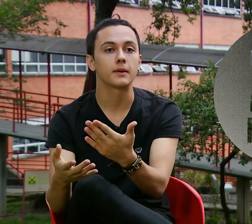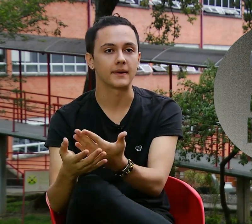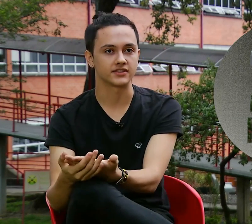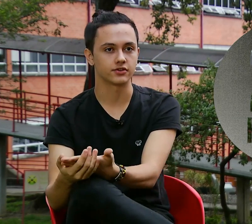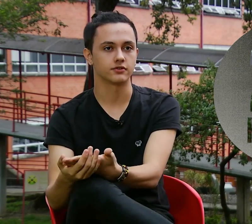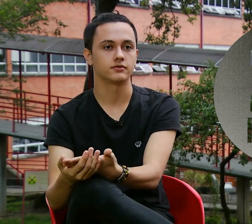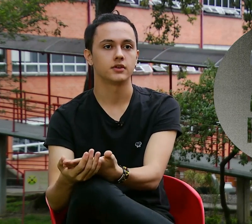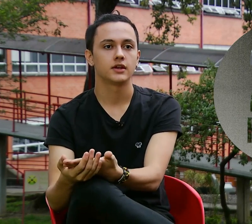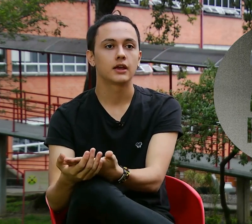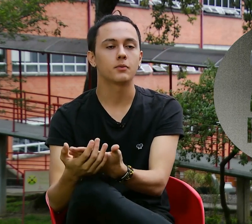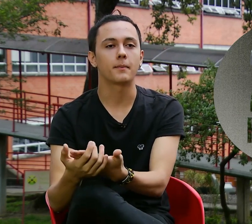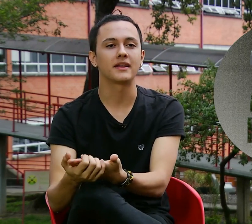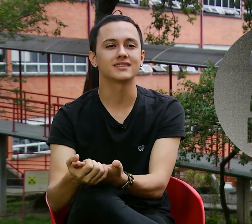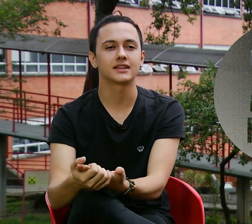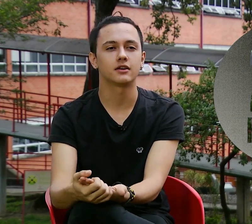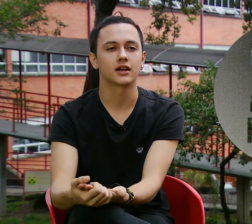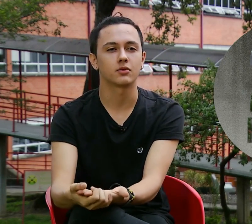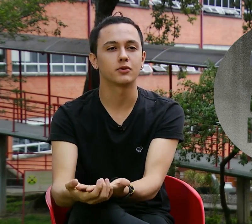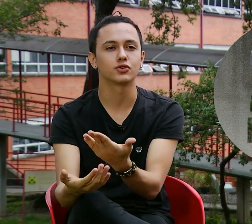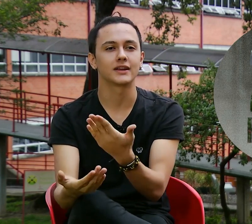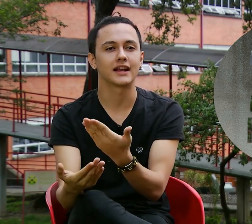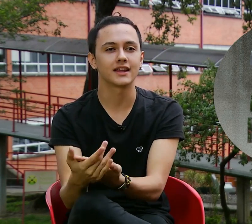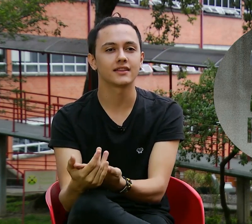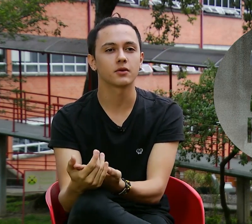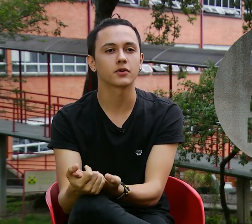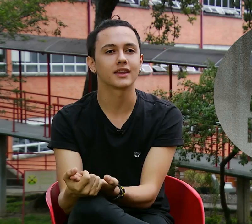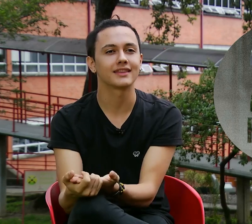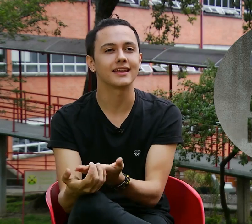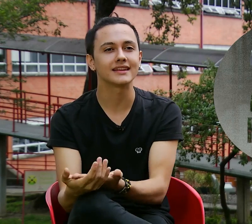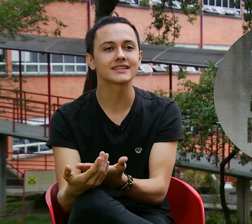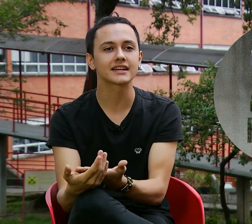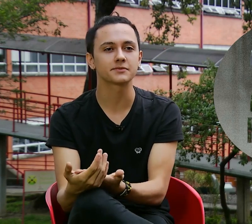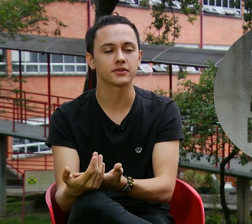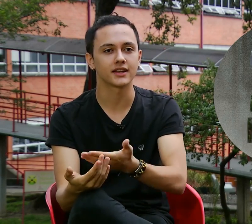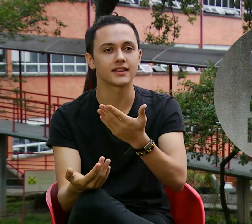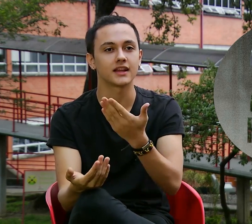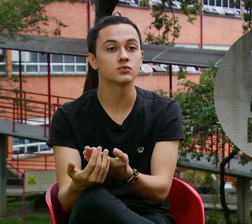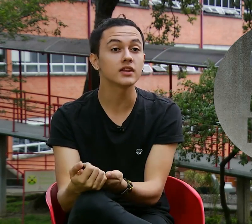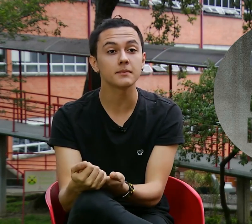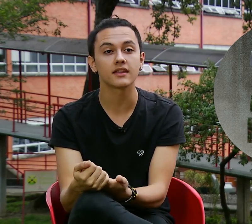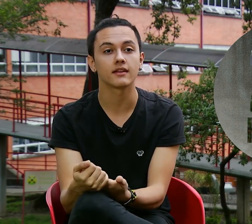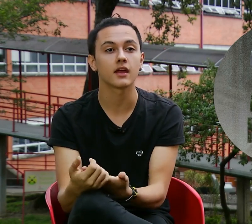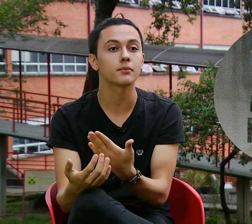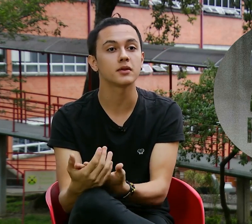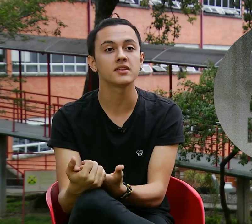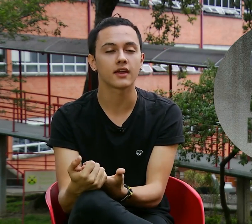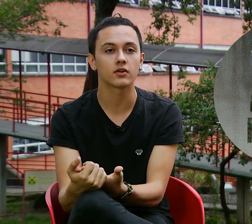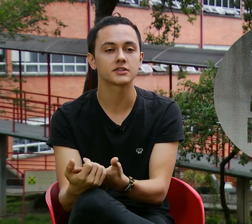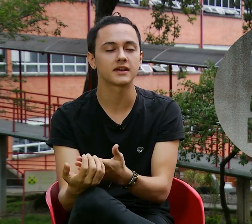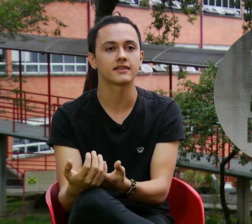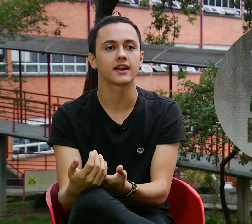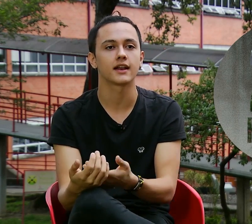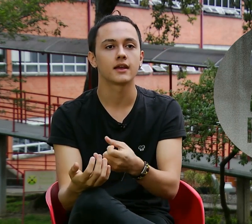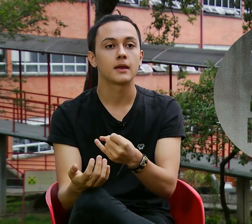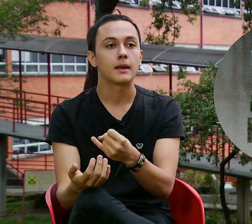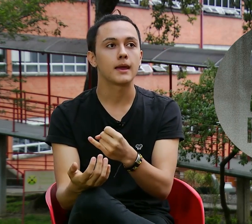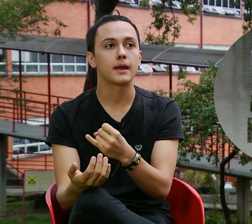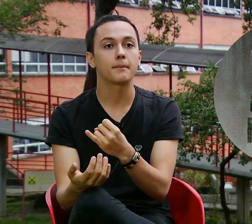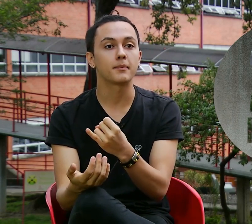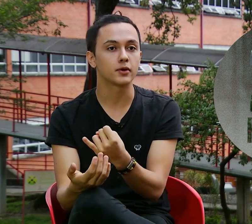trabajar sobre presión, cómo aprendes a trabajar como sobre caliente, como que tienes que responder, te dan un límite de tiempo, un límite de horas para